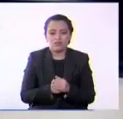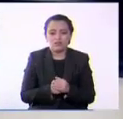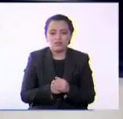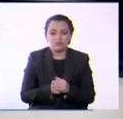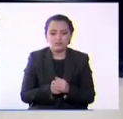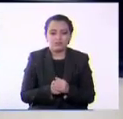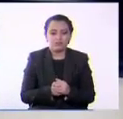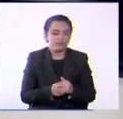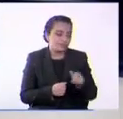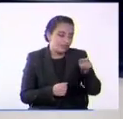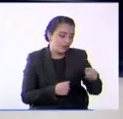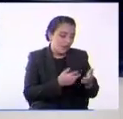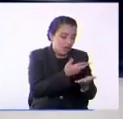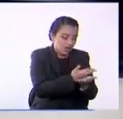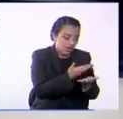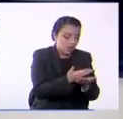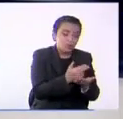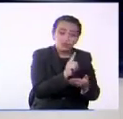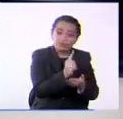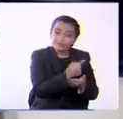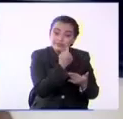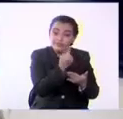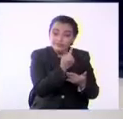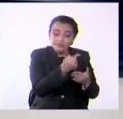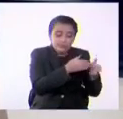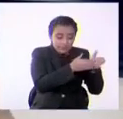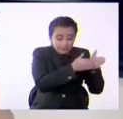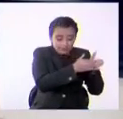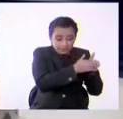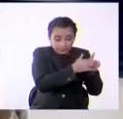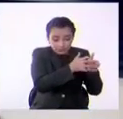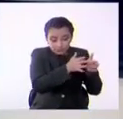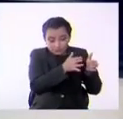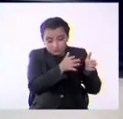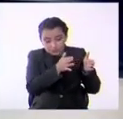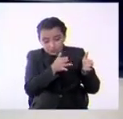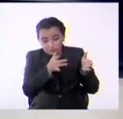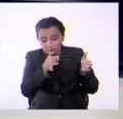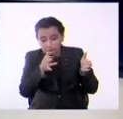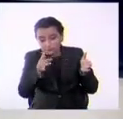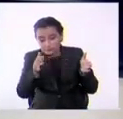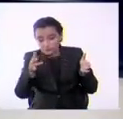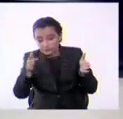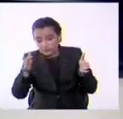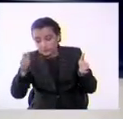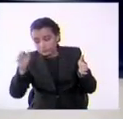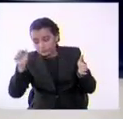productos finales implica todo un uso de energías,